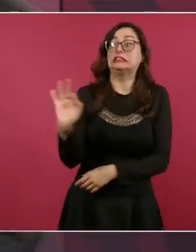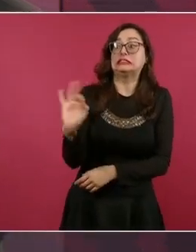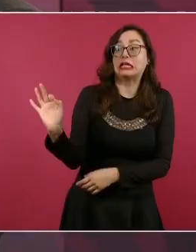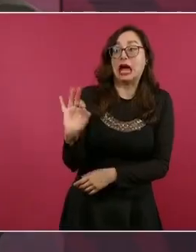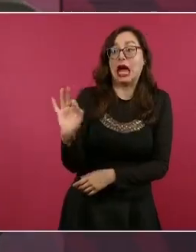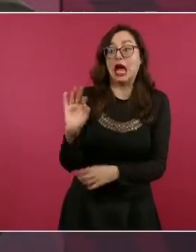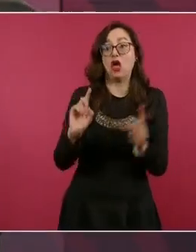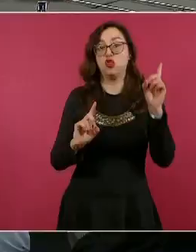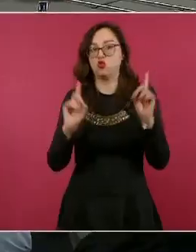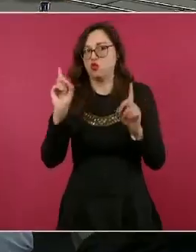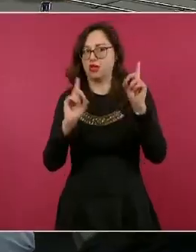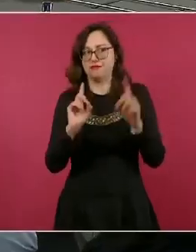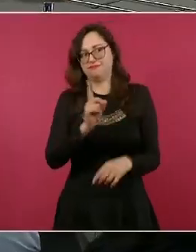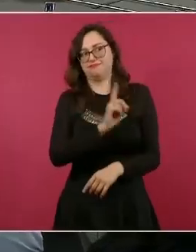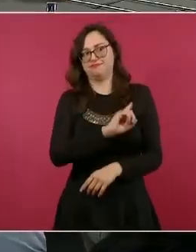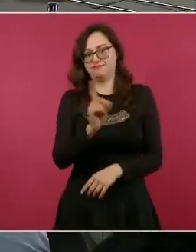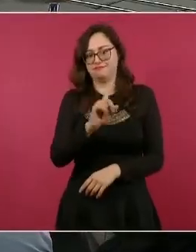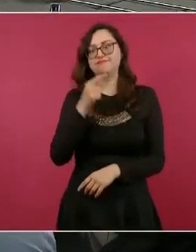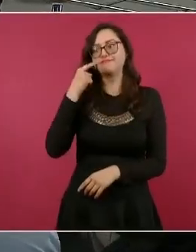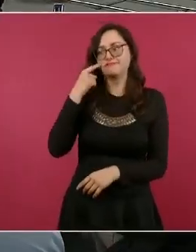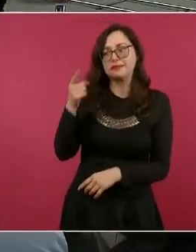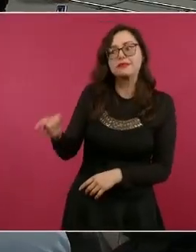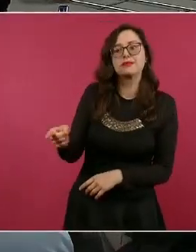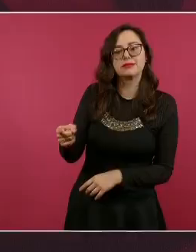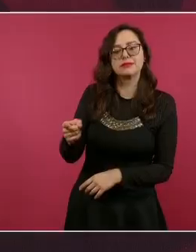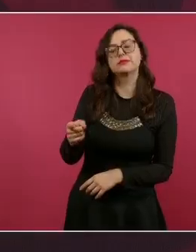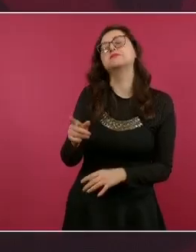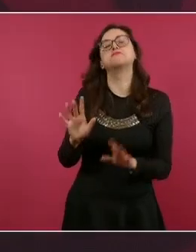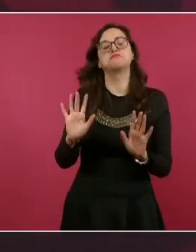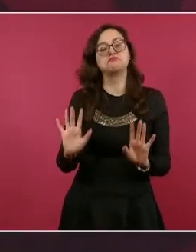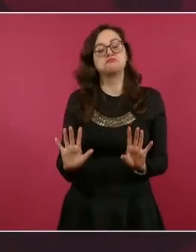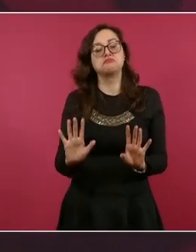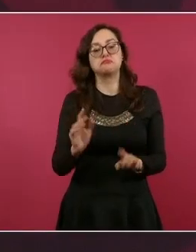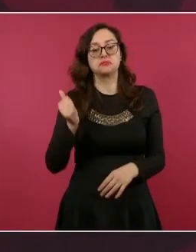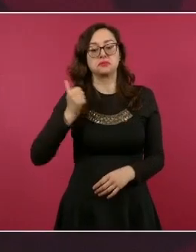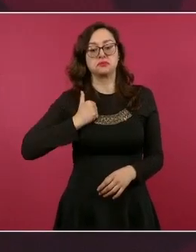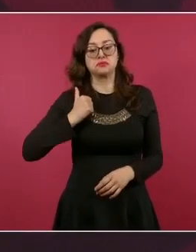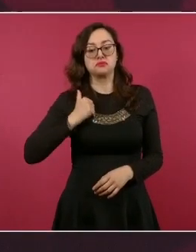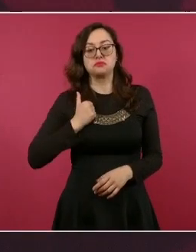Entonces, eso es, pero vamos a esperar que ellos